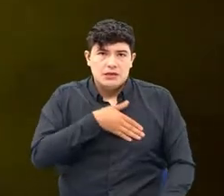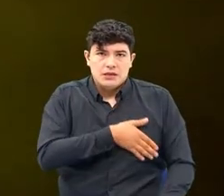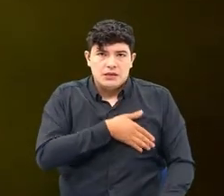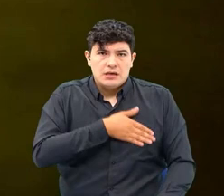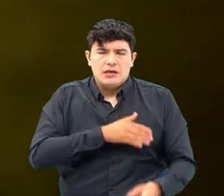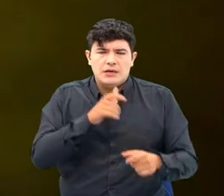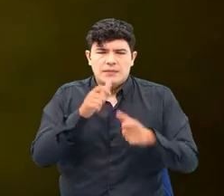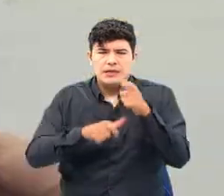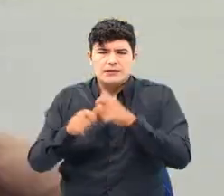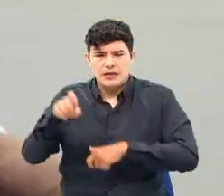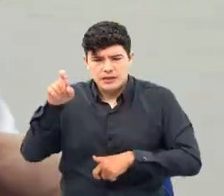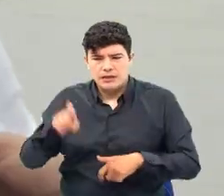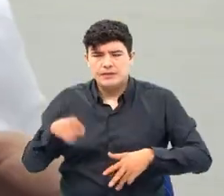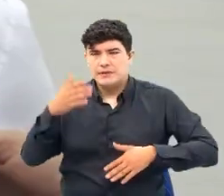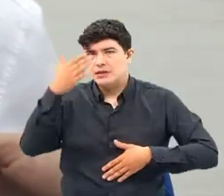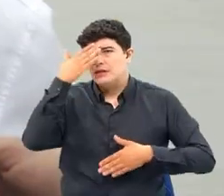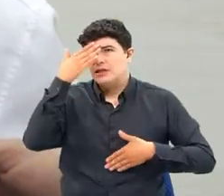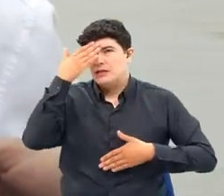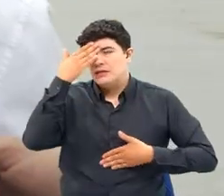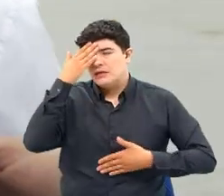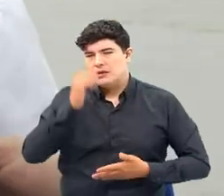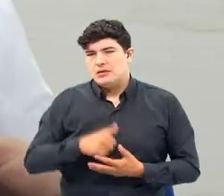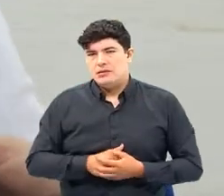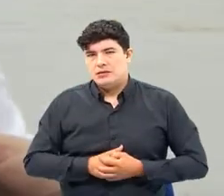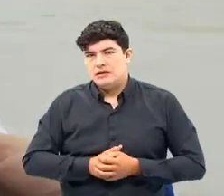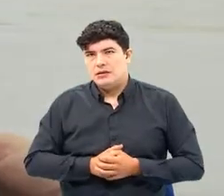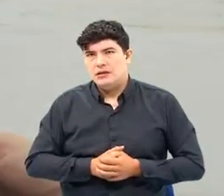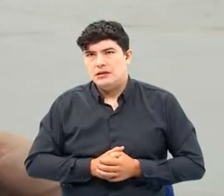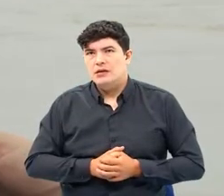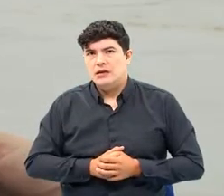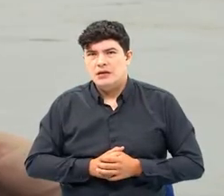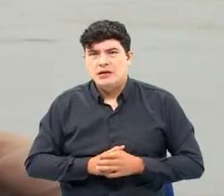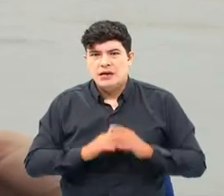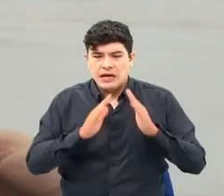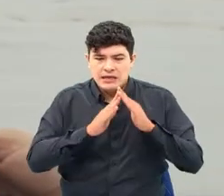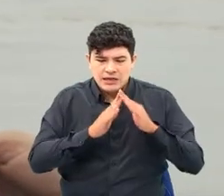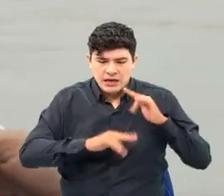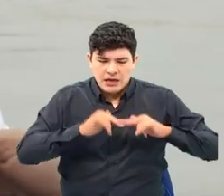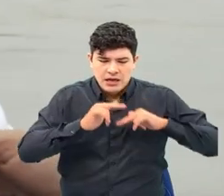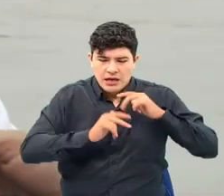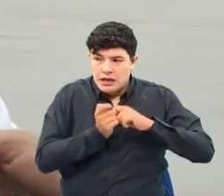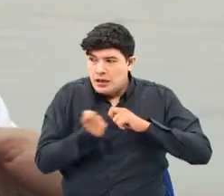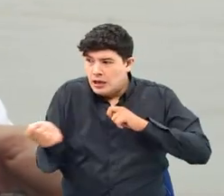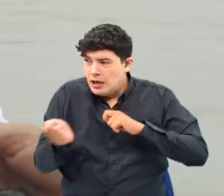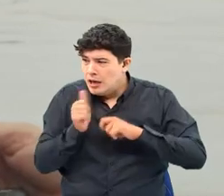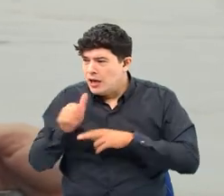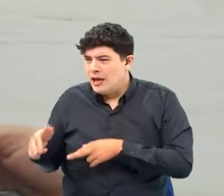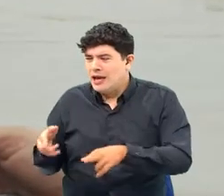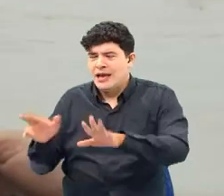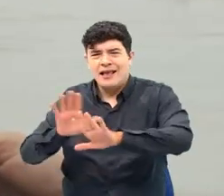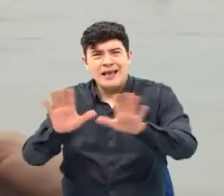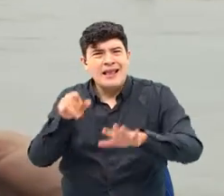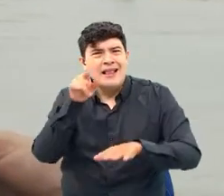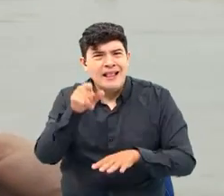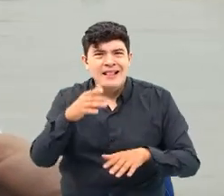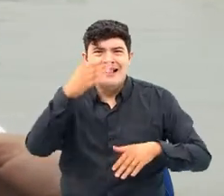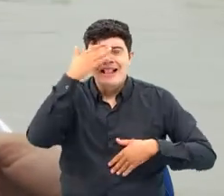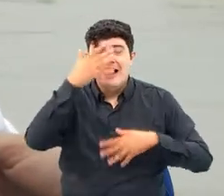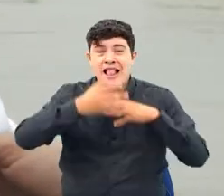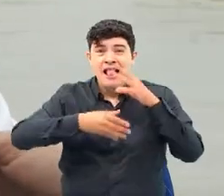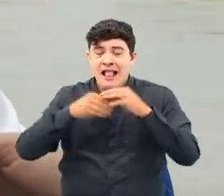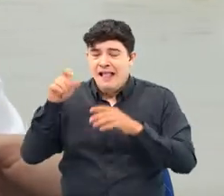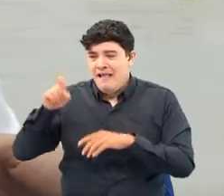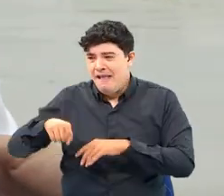de las personas, porque es que a veces que no se ubiquen tanto a la orilla del río, pero también lo más importante es que también necesitamos maquinarias